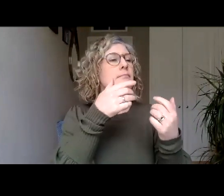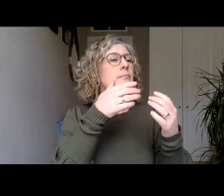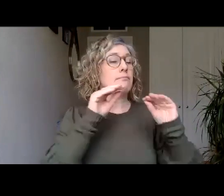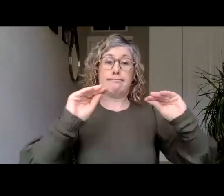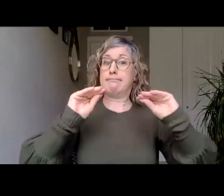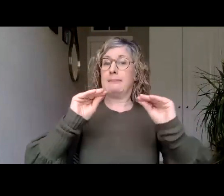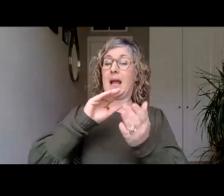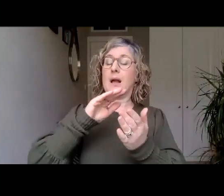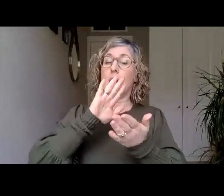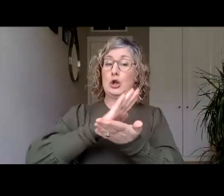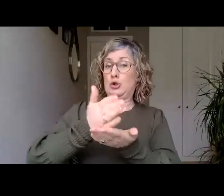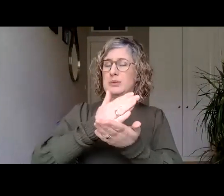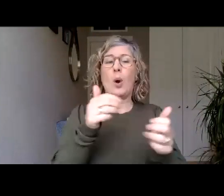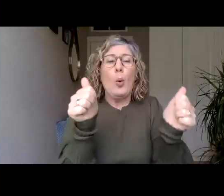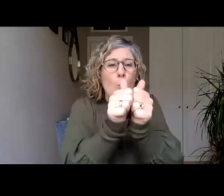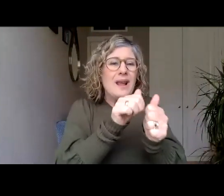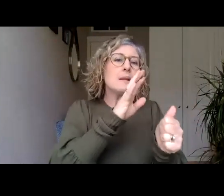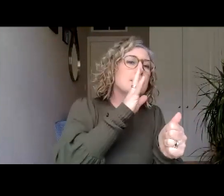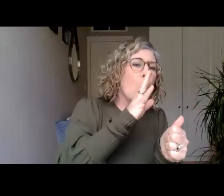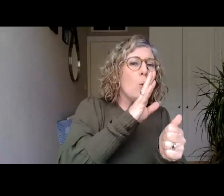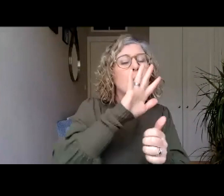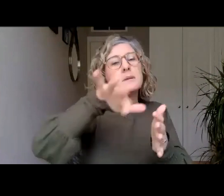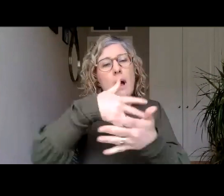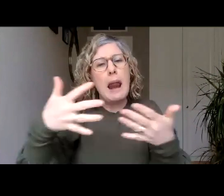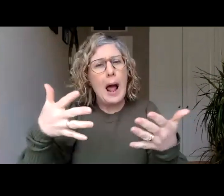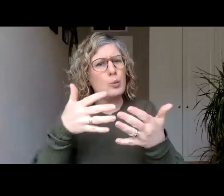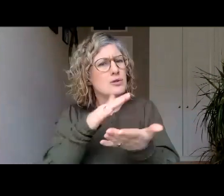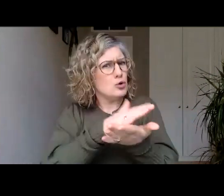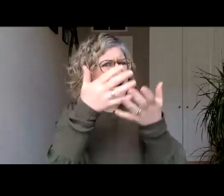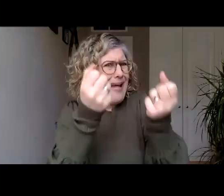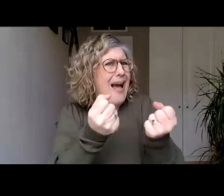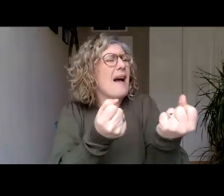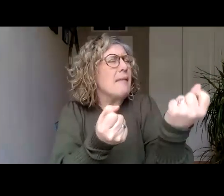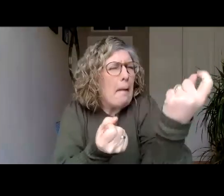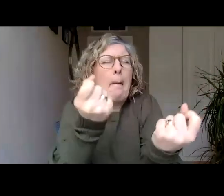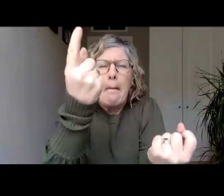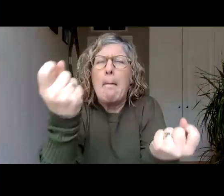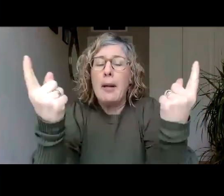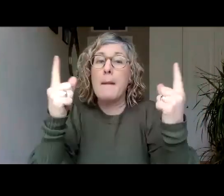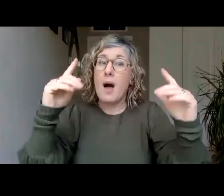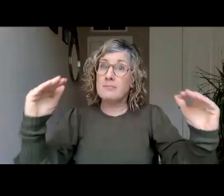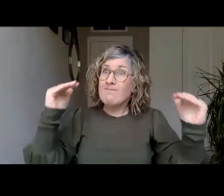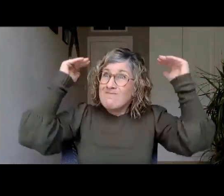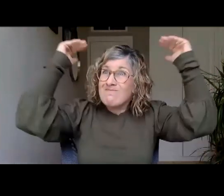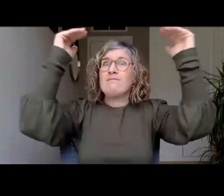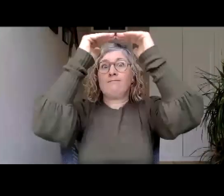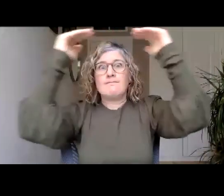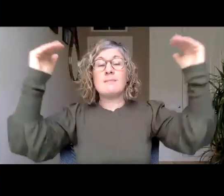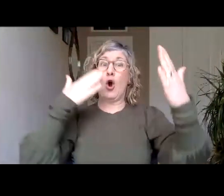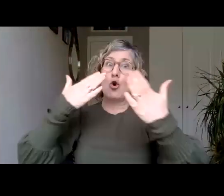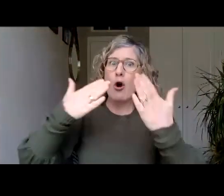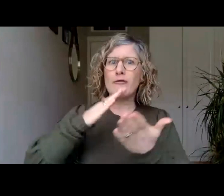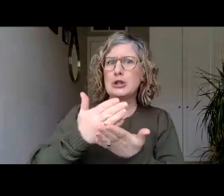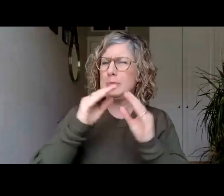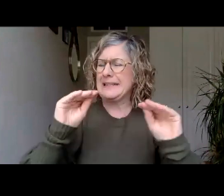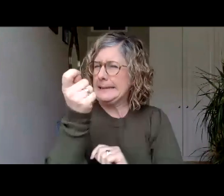BSL. Había de repente un curso por acá, otro por allá, pero no había tantas opciones disponibles. Así es que